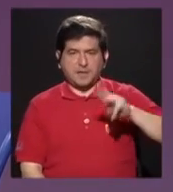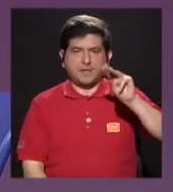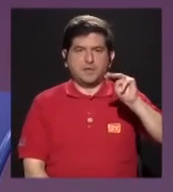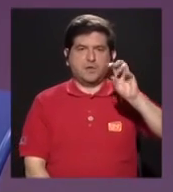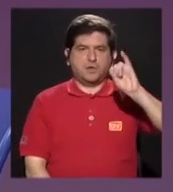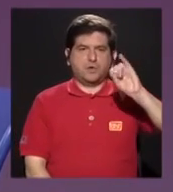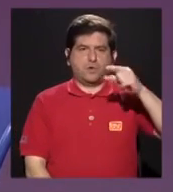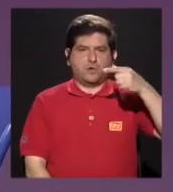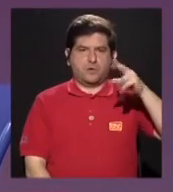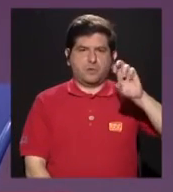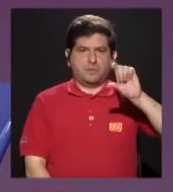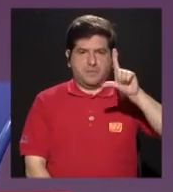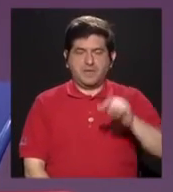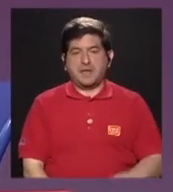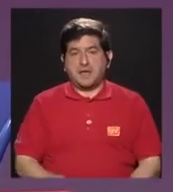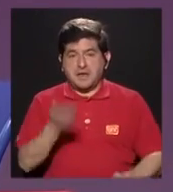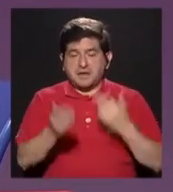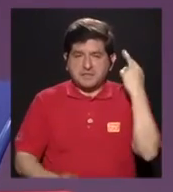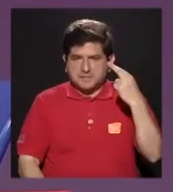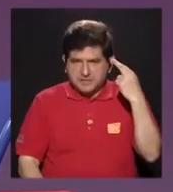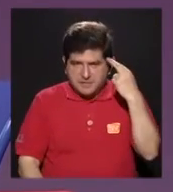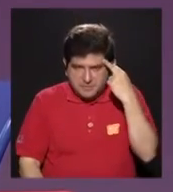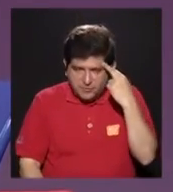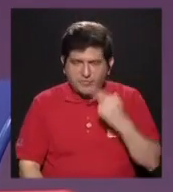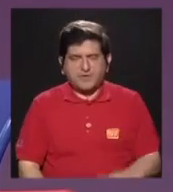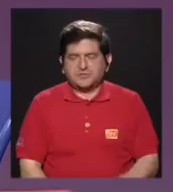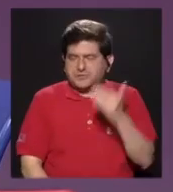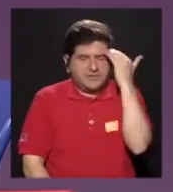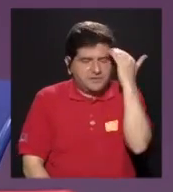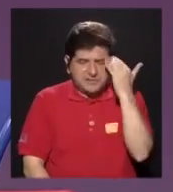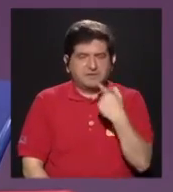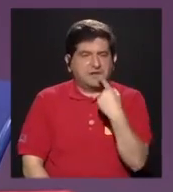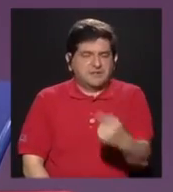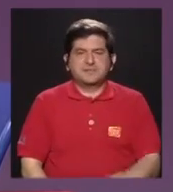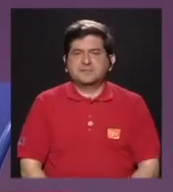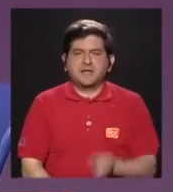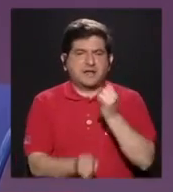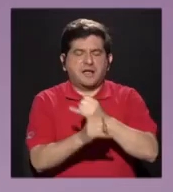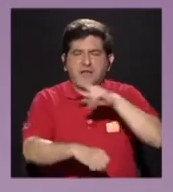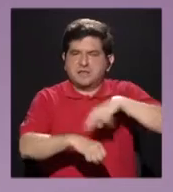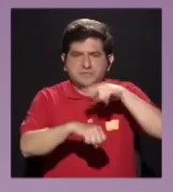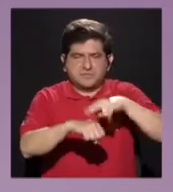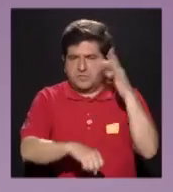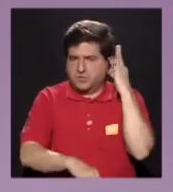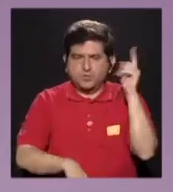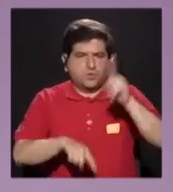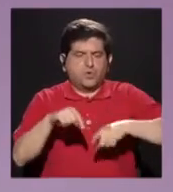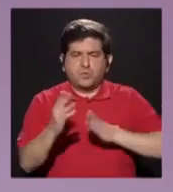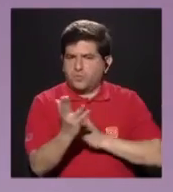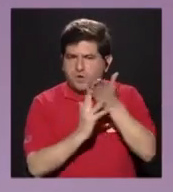señores me imagino que por ignorancia han dicho caminamos no puede entrar hombres que lo que hace usted ahí miguel